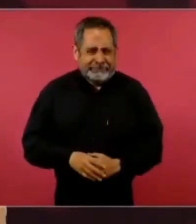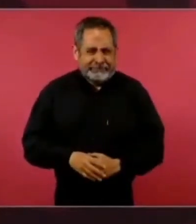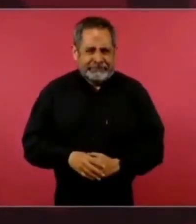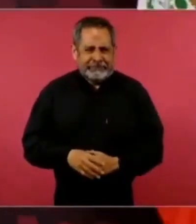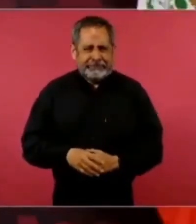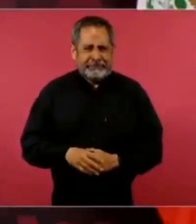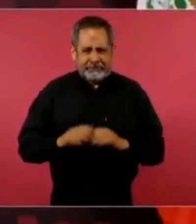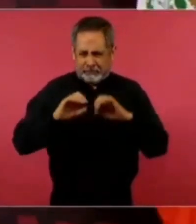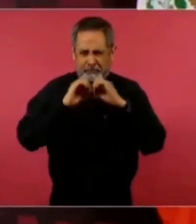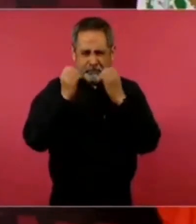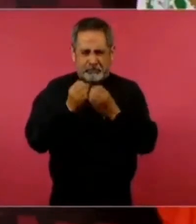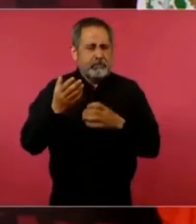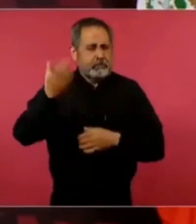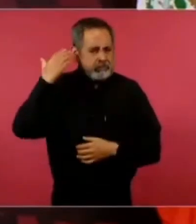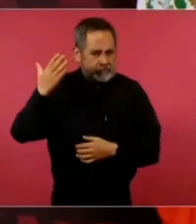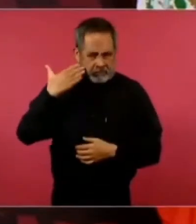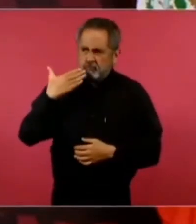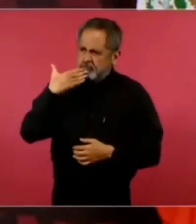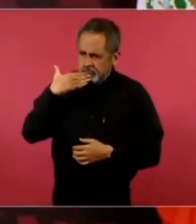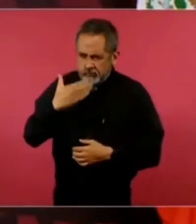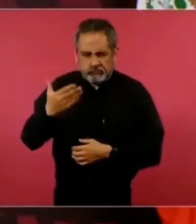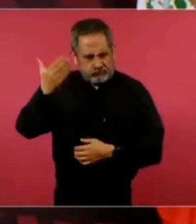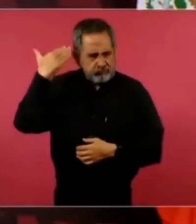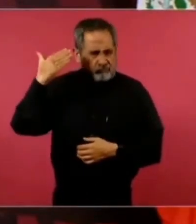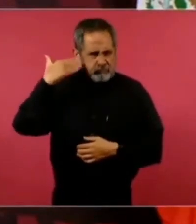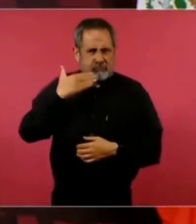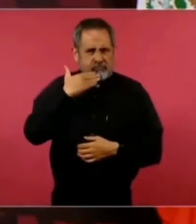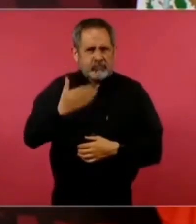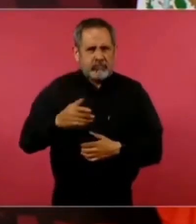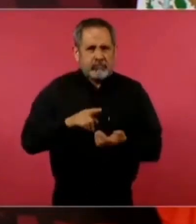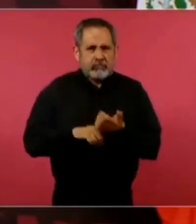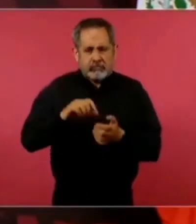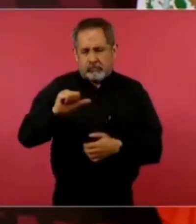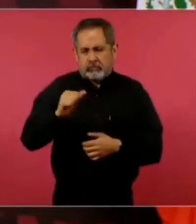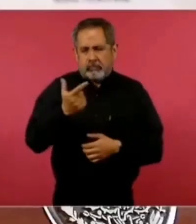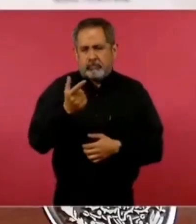que era muy buena, la de Agustín Pro,